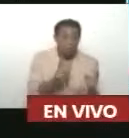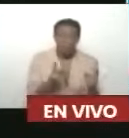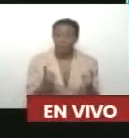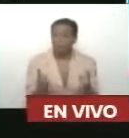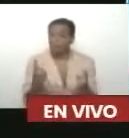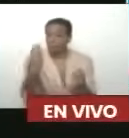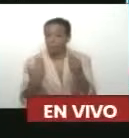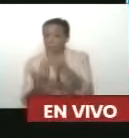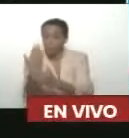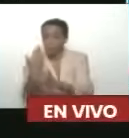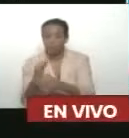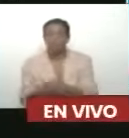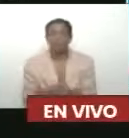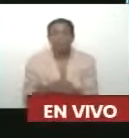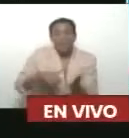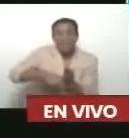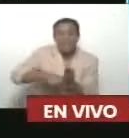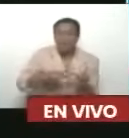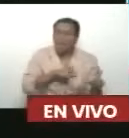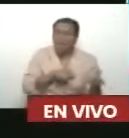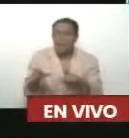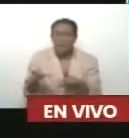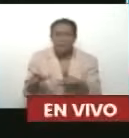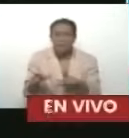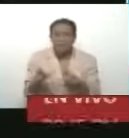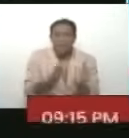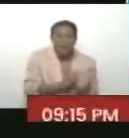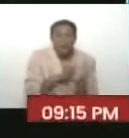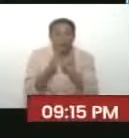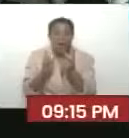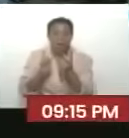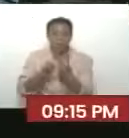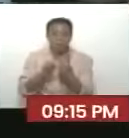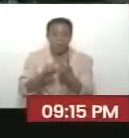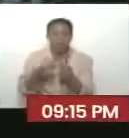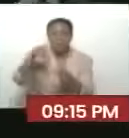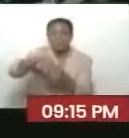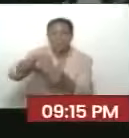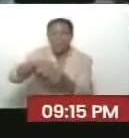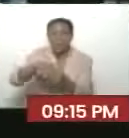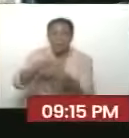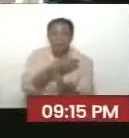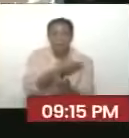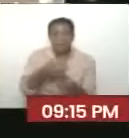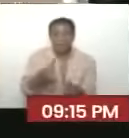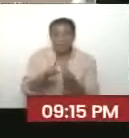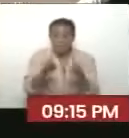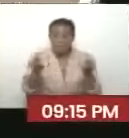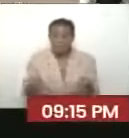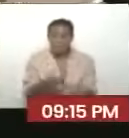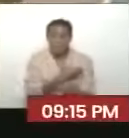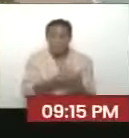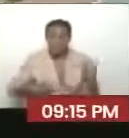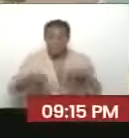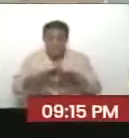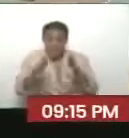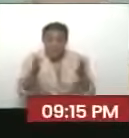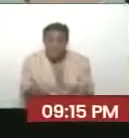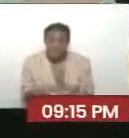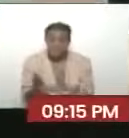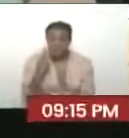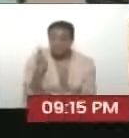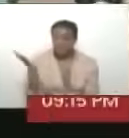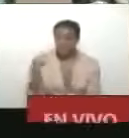¿Ahora qué hago? Verificados sus datos, pasa a la estación número 2, vota. El presidente de la mesa le va a hacer apertura de la máquina. Vengan para acá,